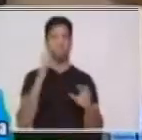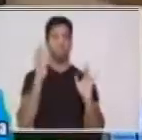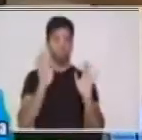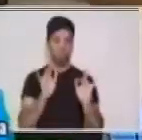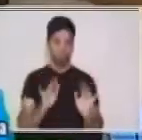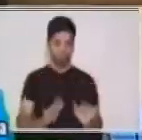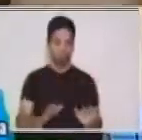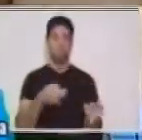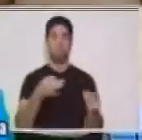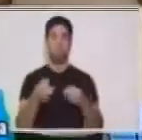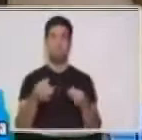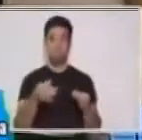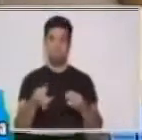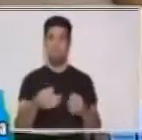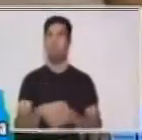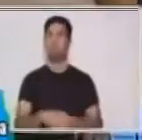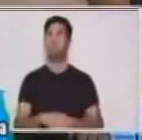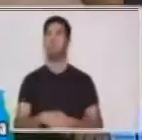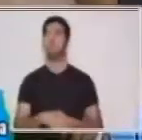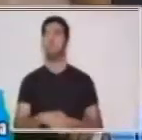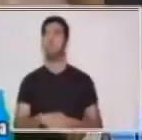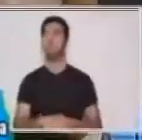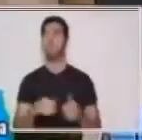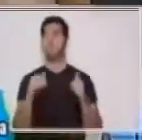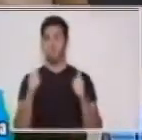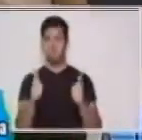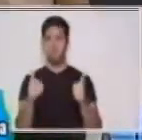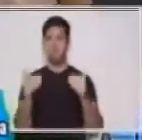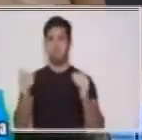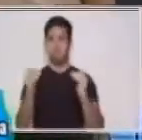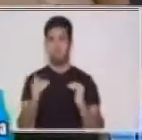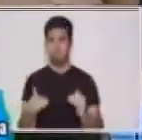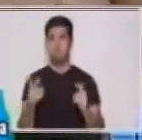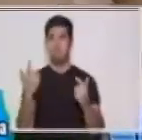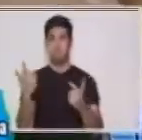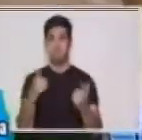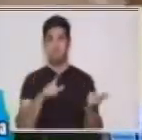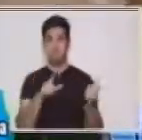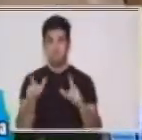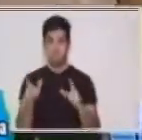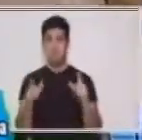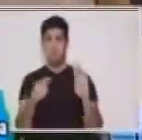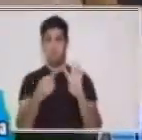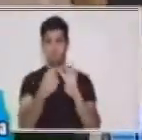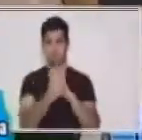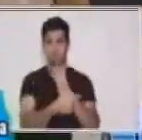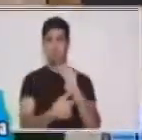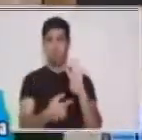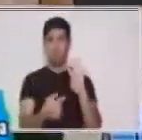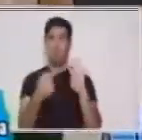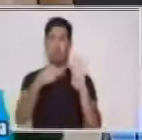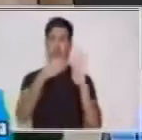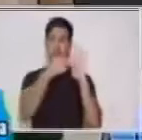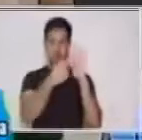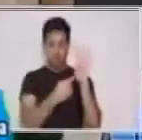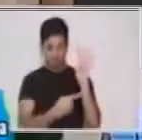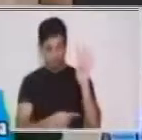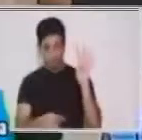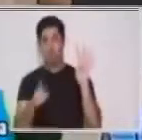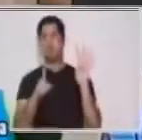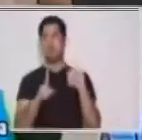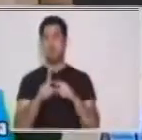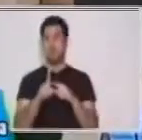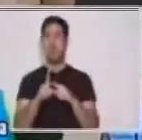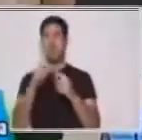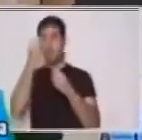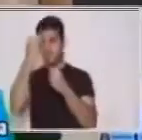vivido o que hemos compartido. Bien, cuando ya tenga todo esto en orden, voy a organizar la